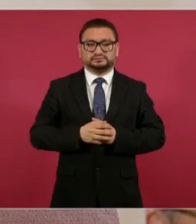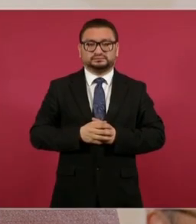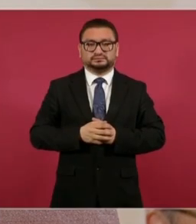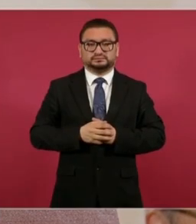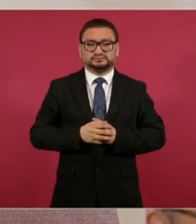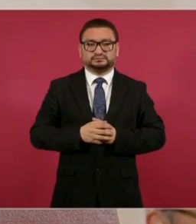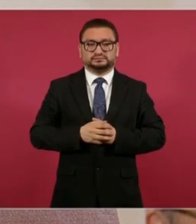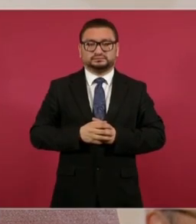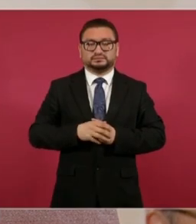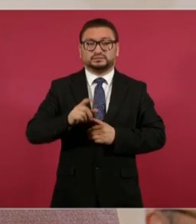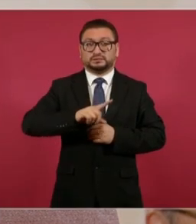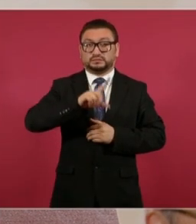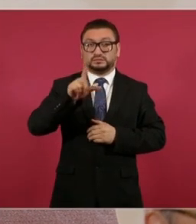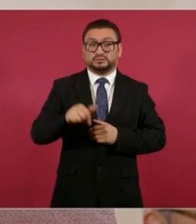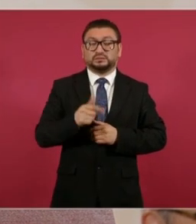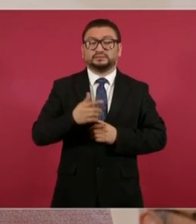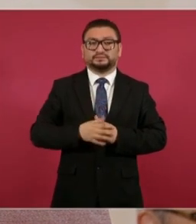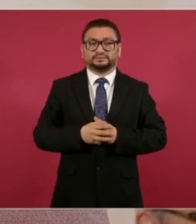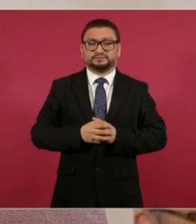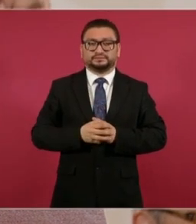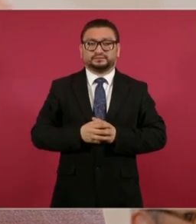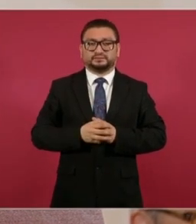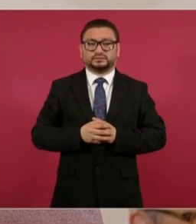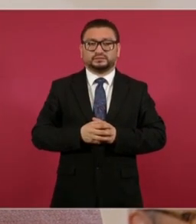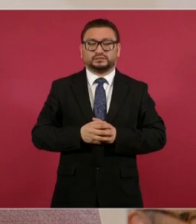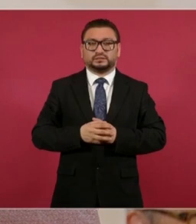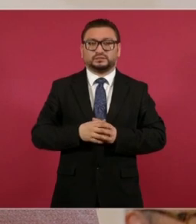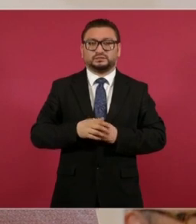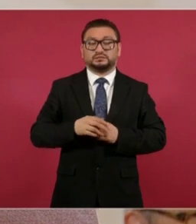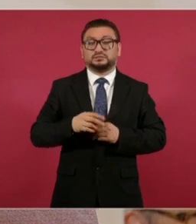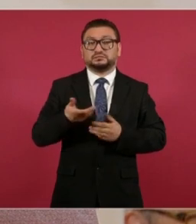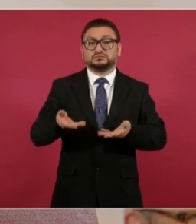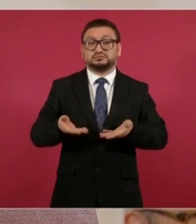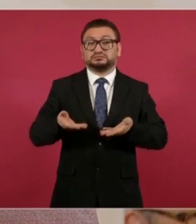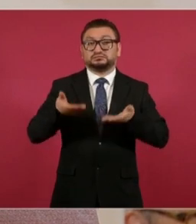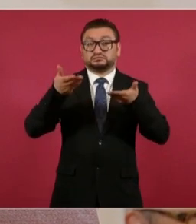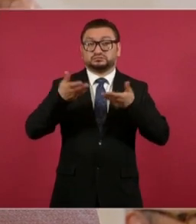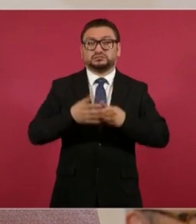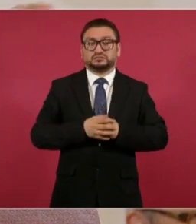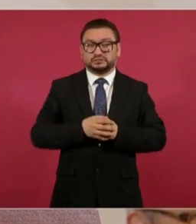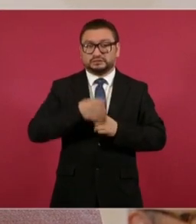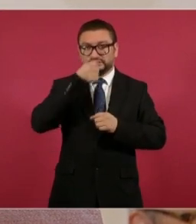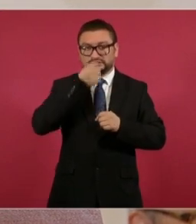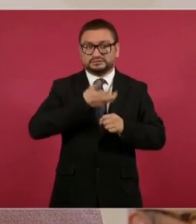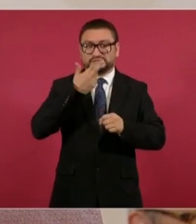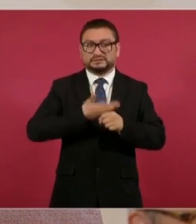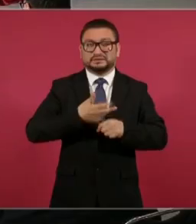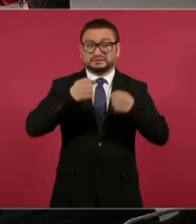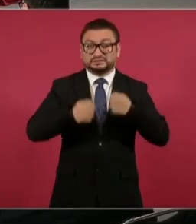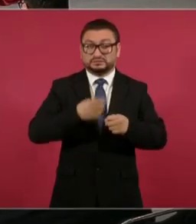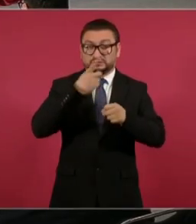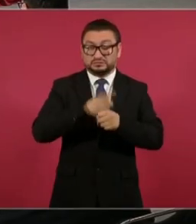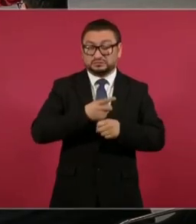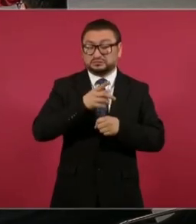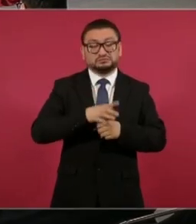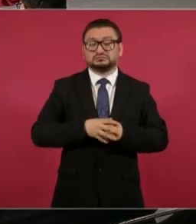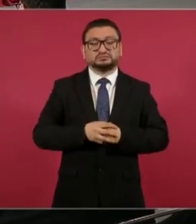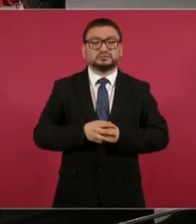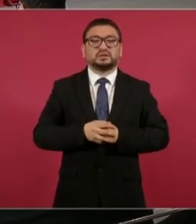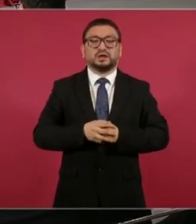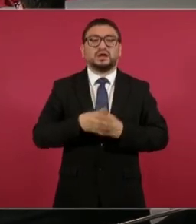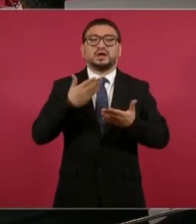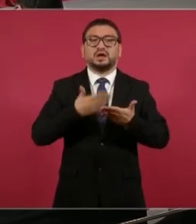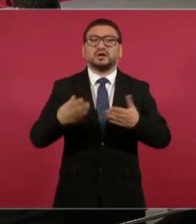municipio luego le subieron no solo la Secretaría de Seguridad Pública